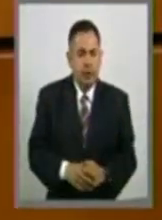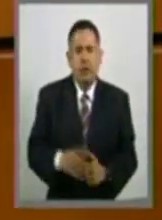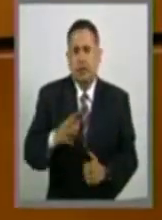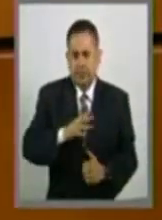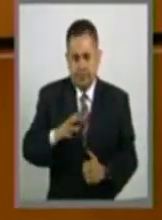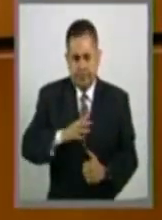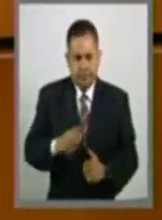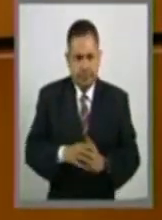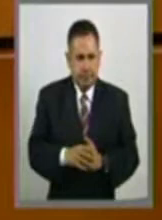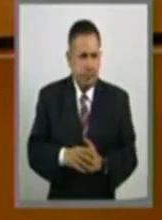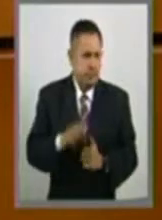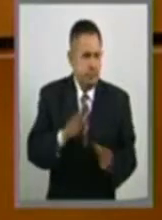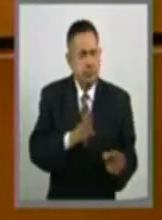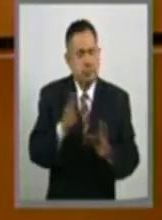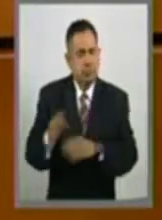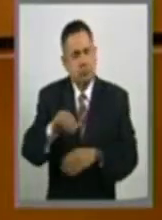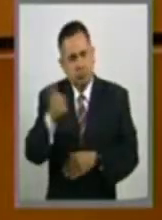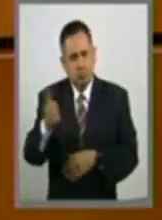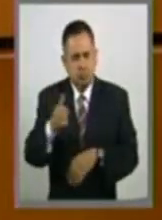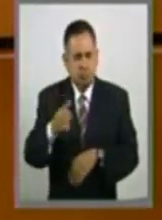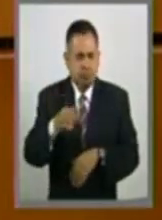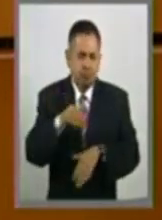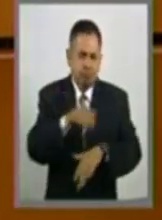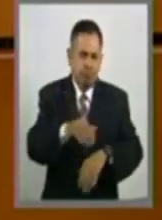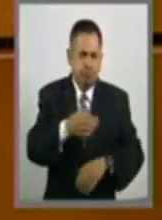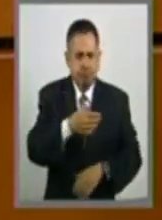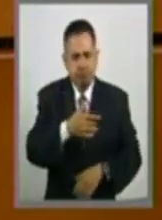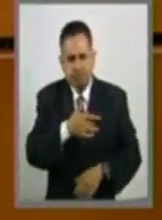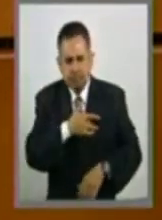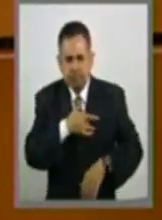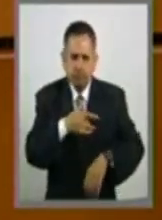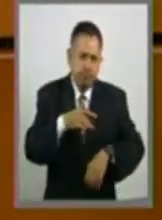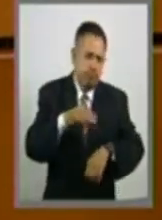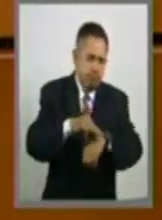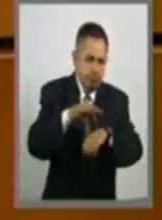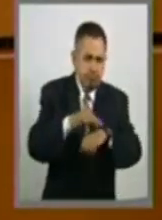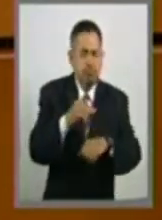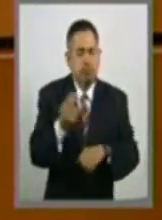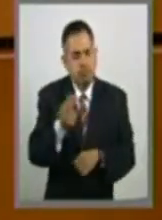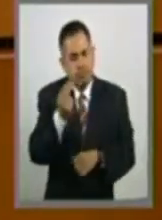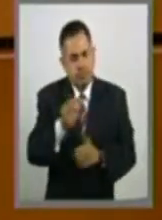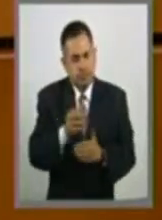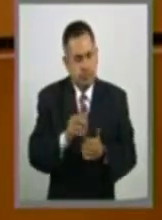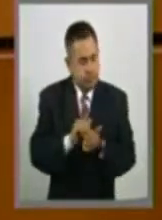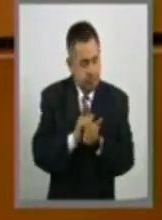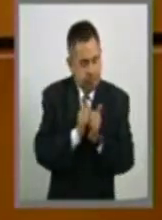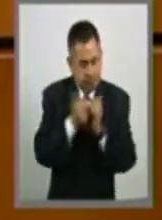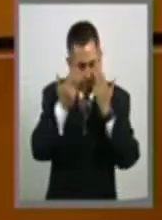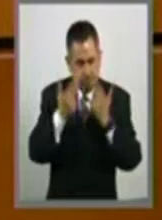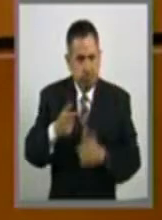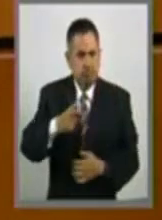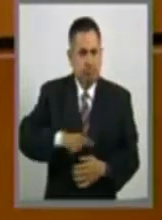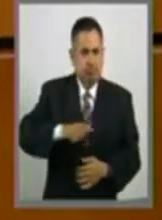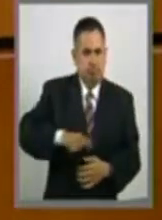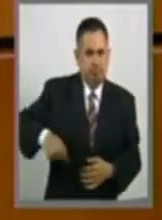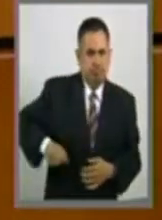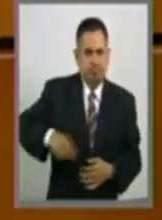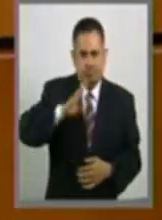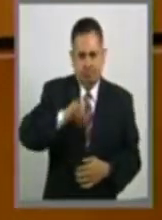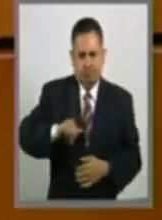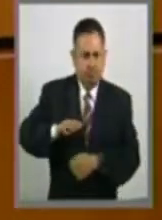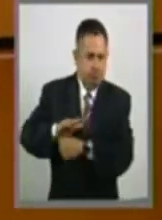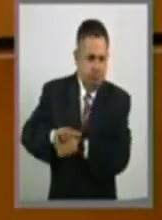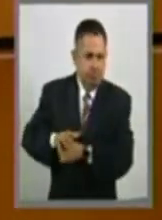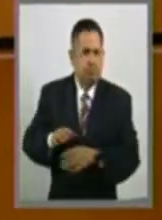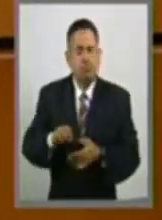Existen otras condiciones médicas importantes que pueden contribuir al desarrollo de la enfermedad renal, como,